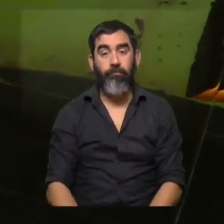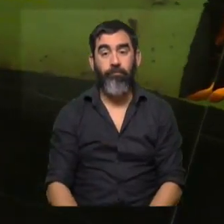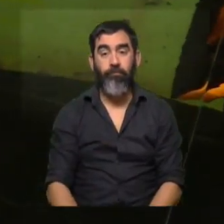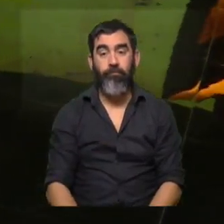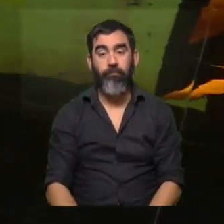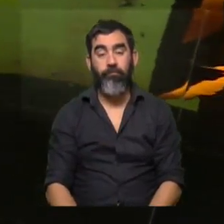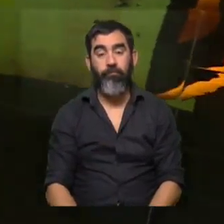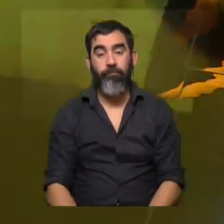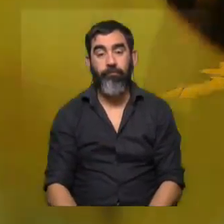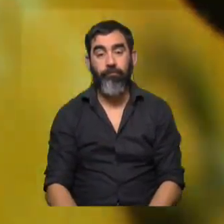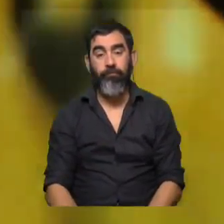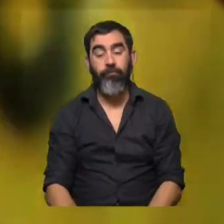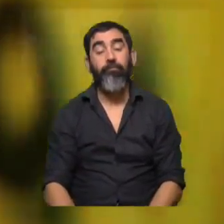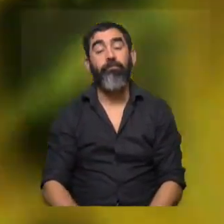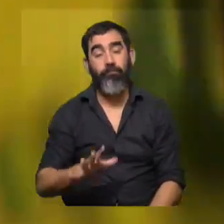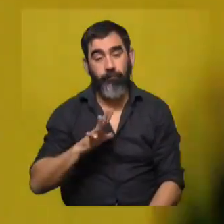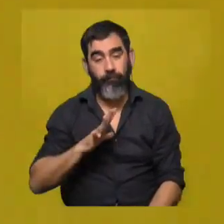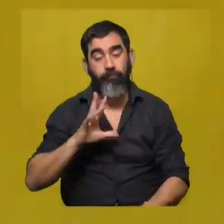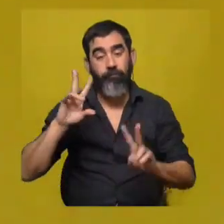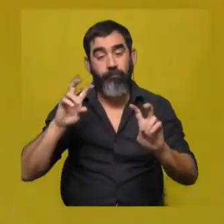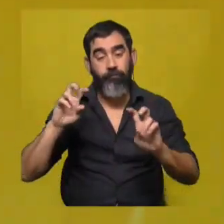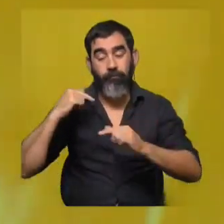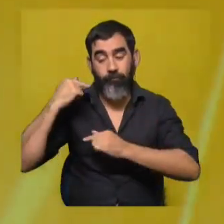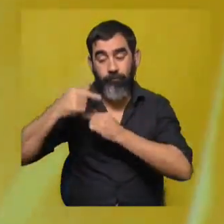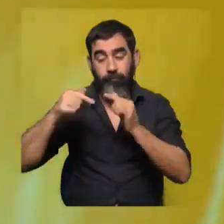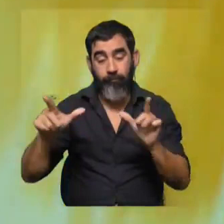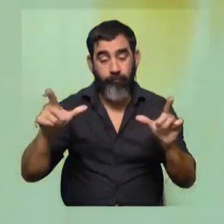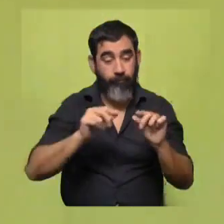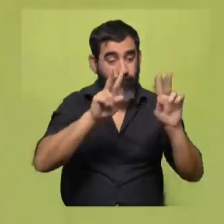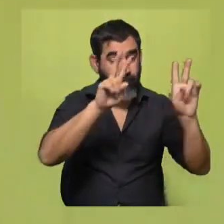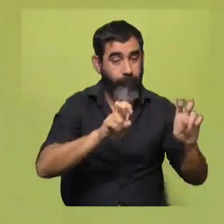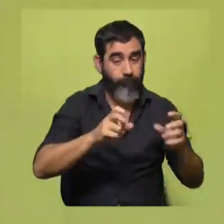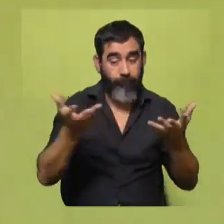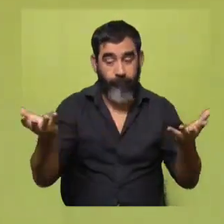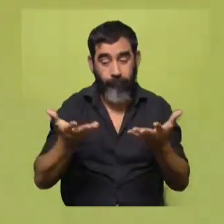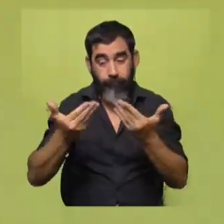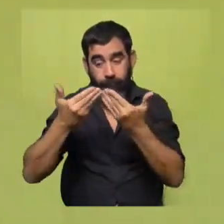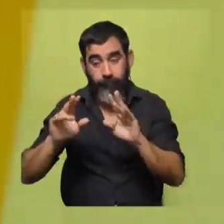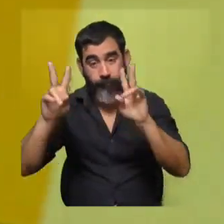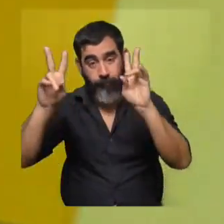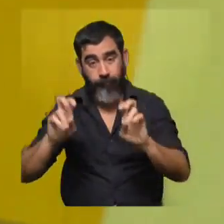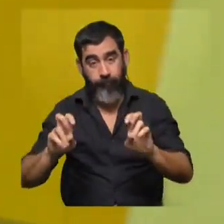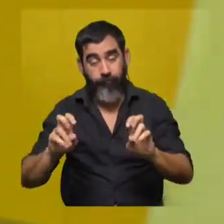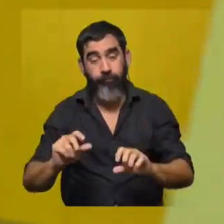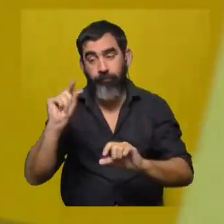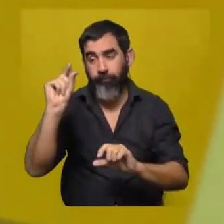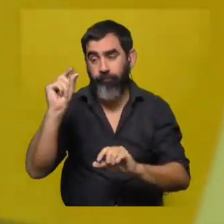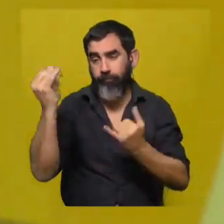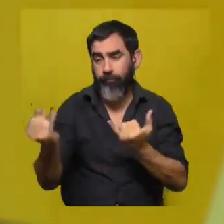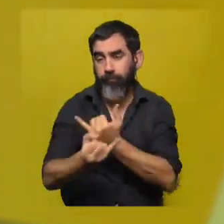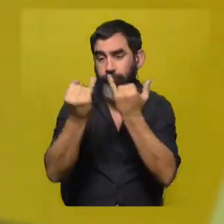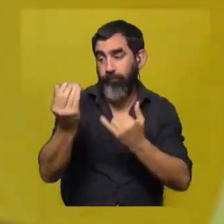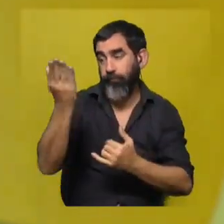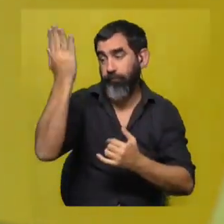Y de alguna manera hay una continuidad entre el tema que acabamos de terminar y el que viene a continuación, porque hace muy poquitos